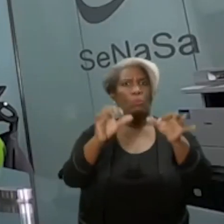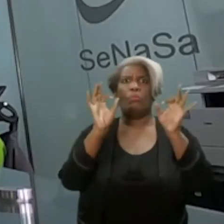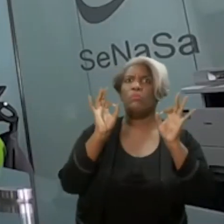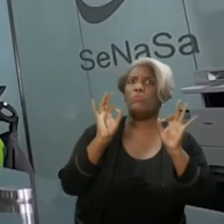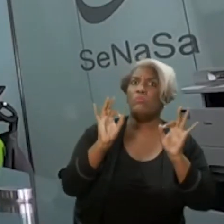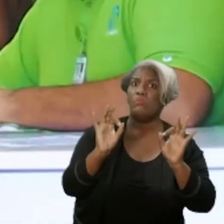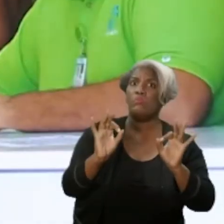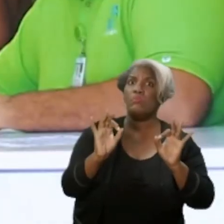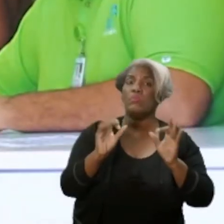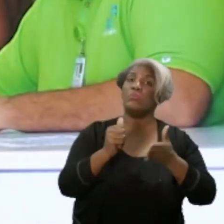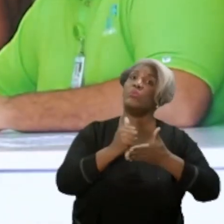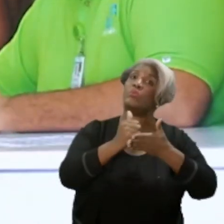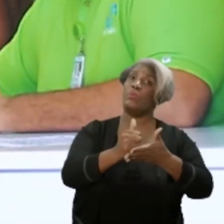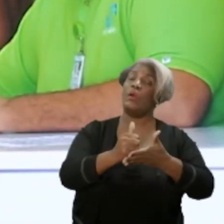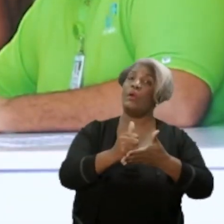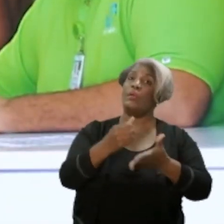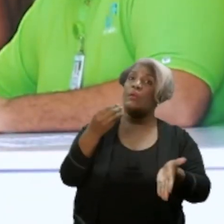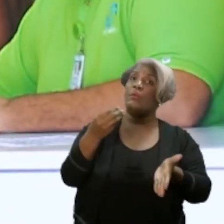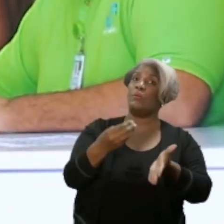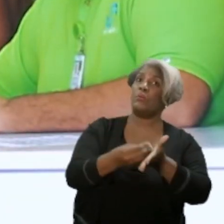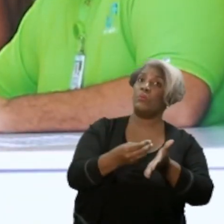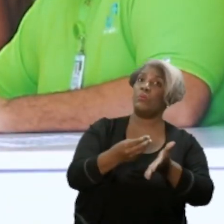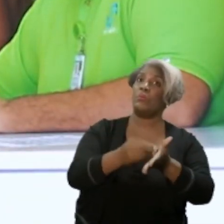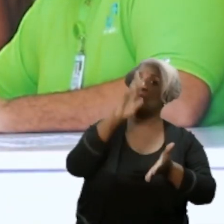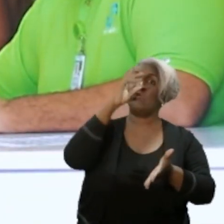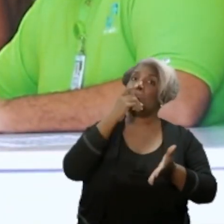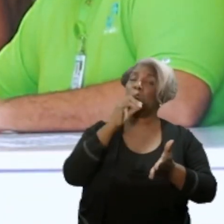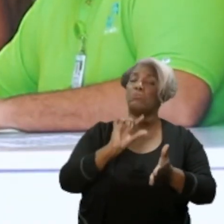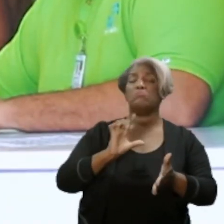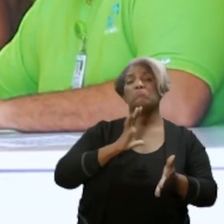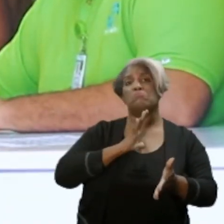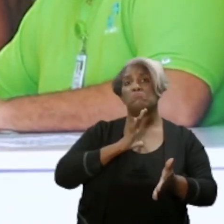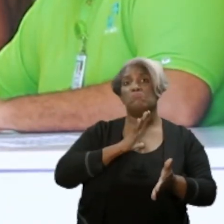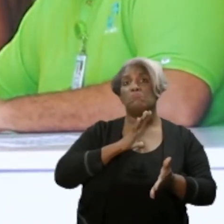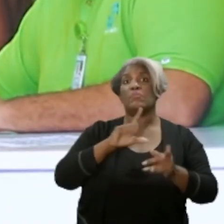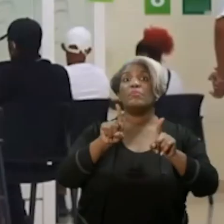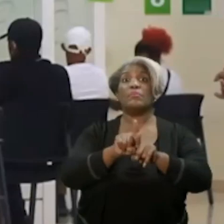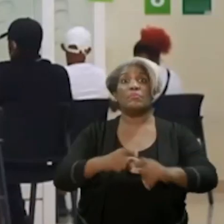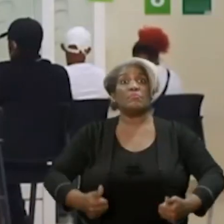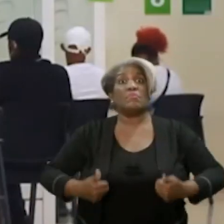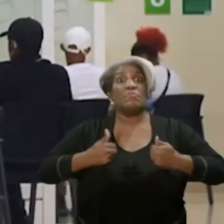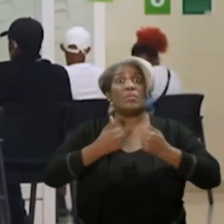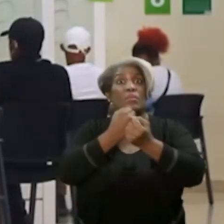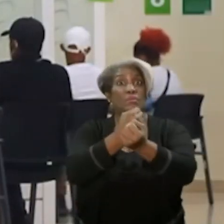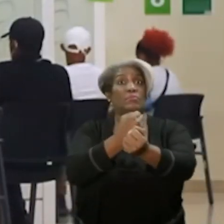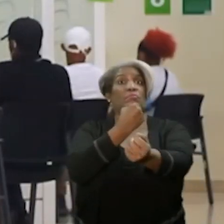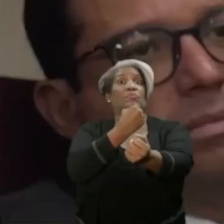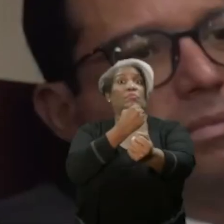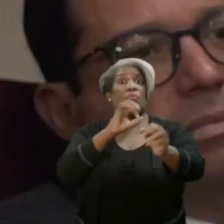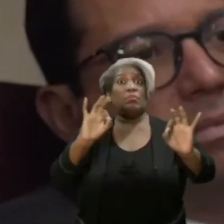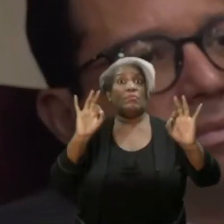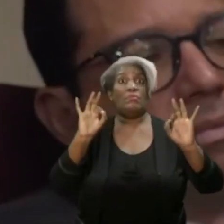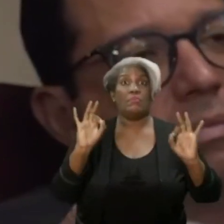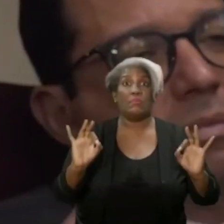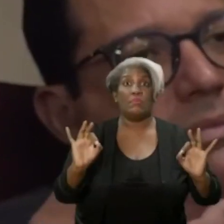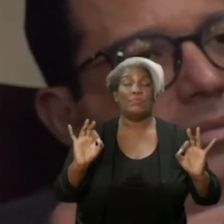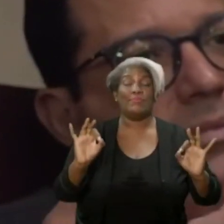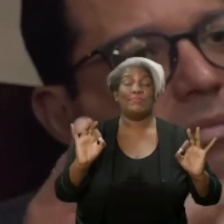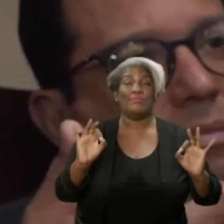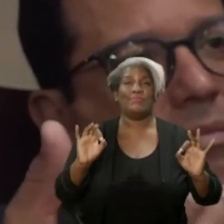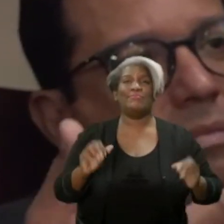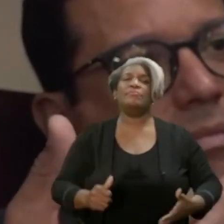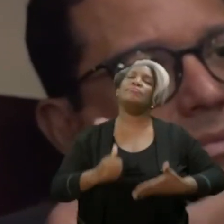supuesto un impacto en los bolsillos de los dominicanos, sino que en algunos casos ha salvado vidas. Y con el fin de retribuir